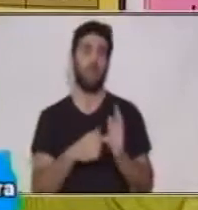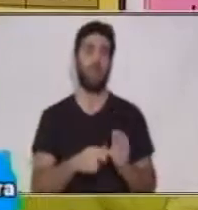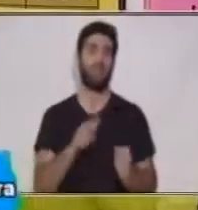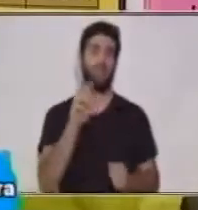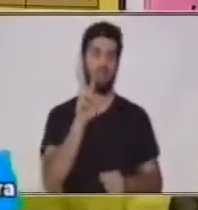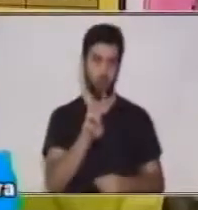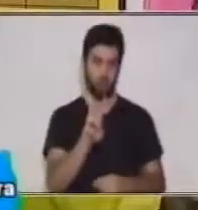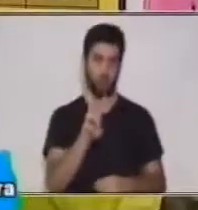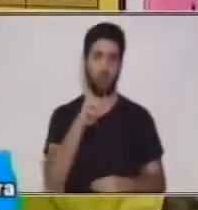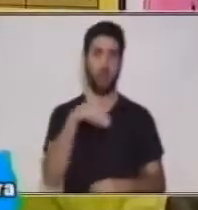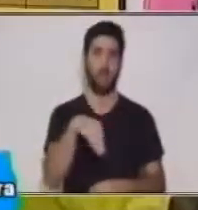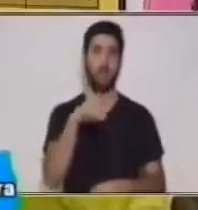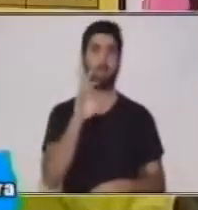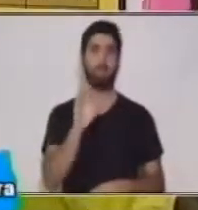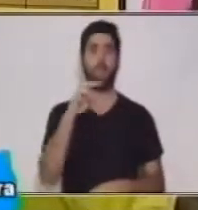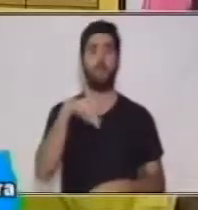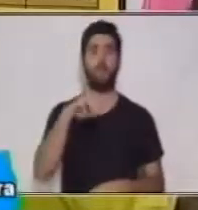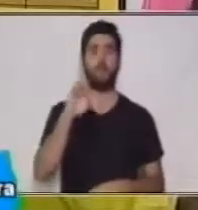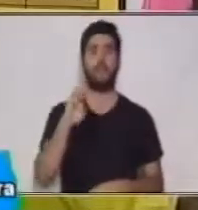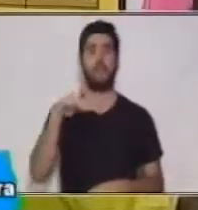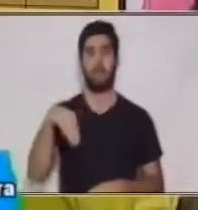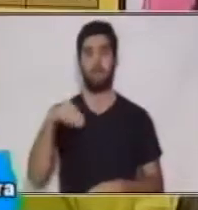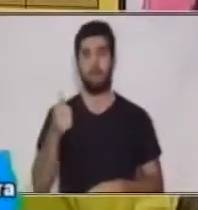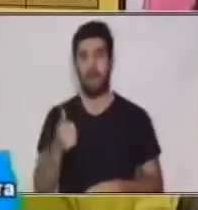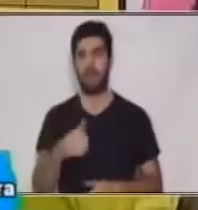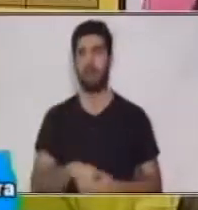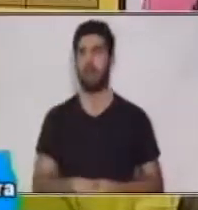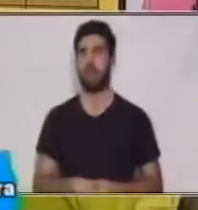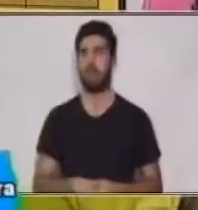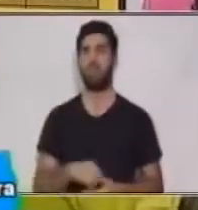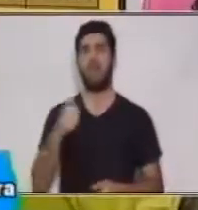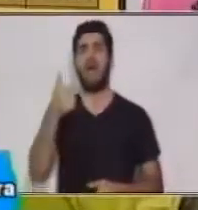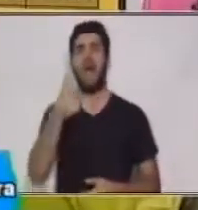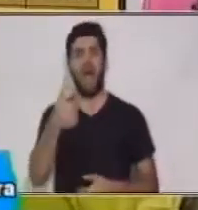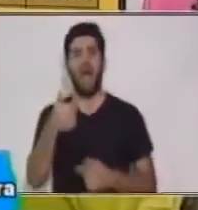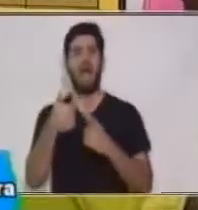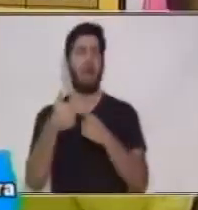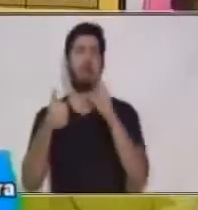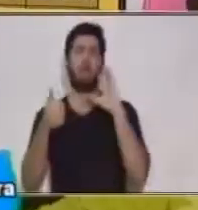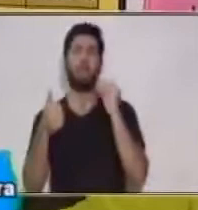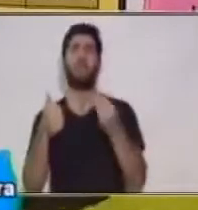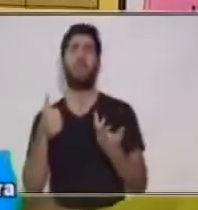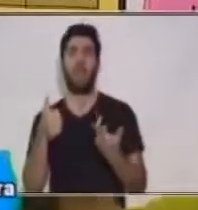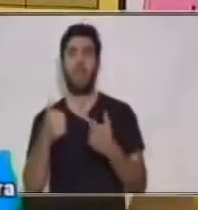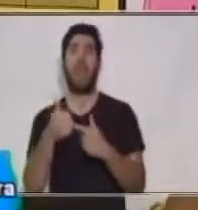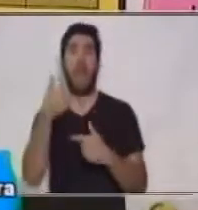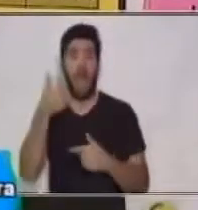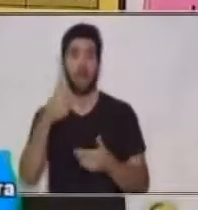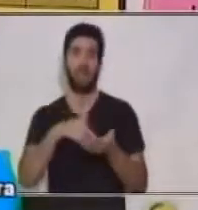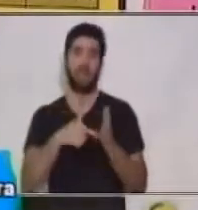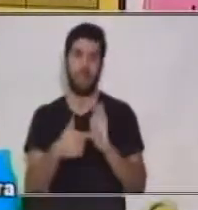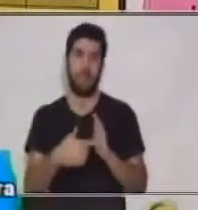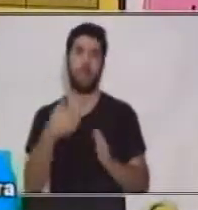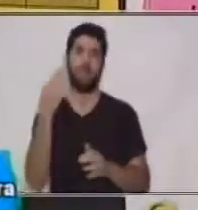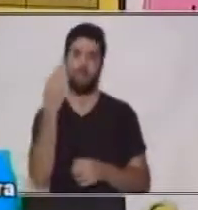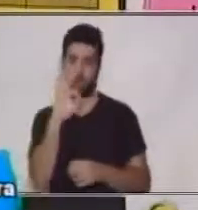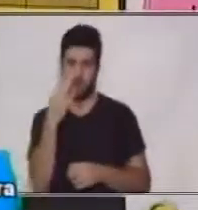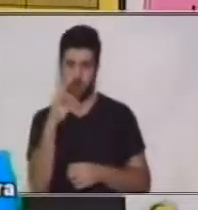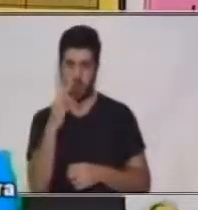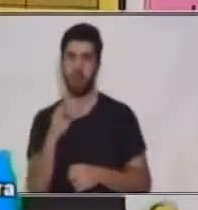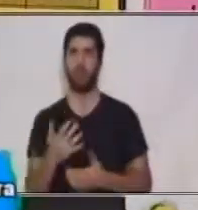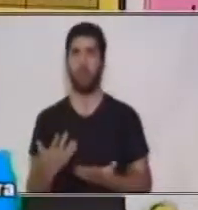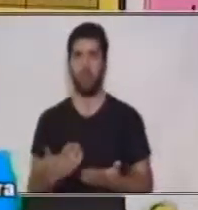monemas. ¿Por qué la A tiene significado la A propio? Sí. ¿Qué denota? ¿Que es masculino o